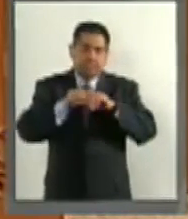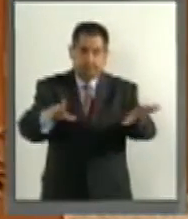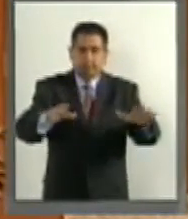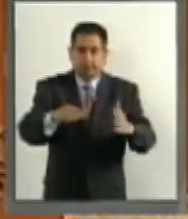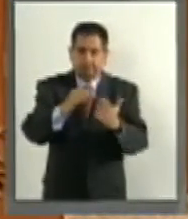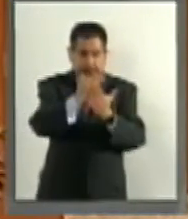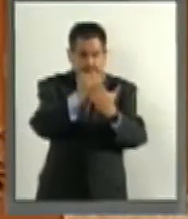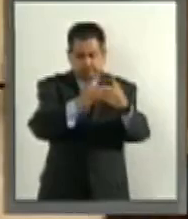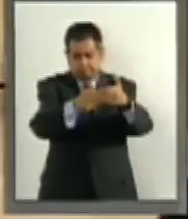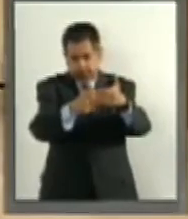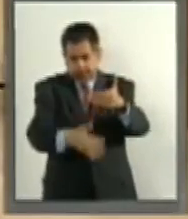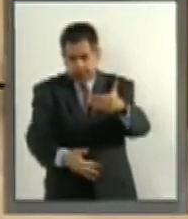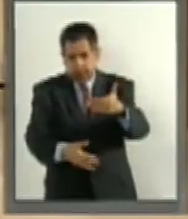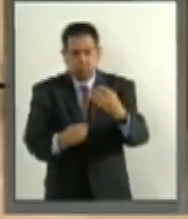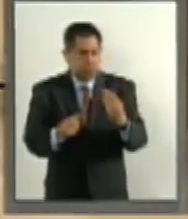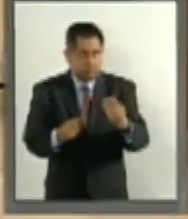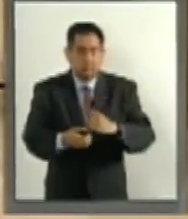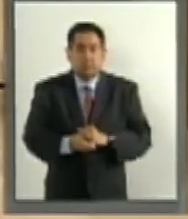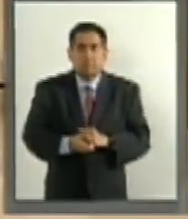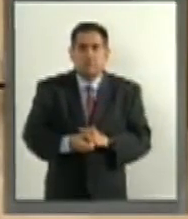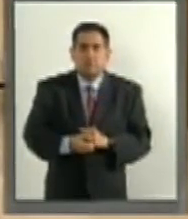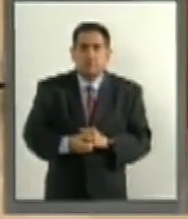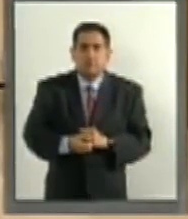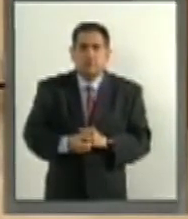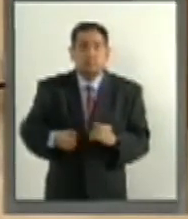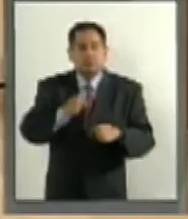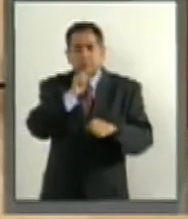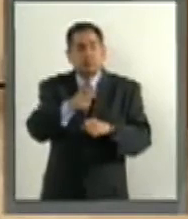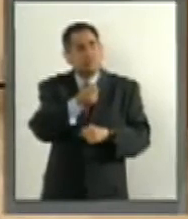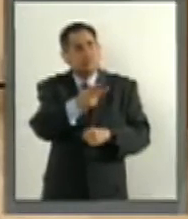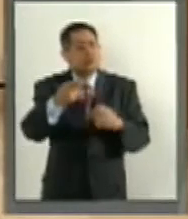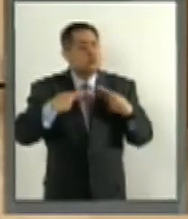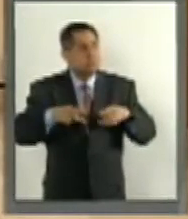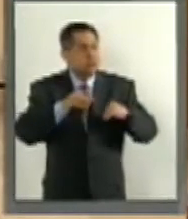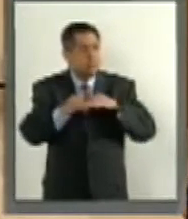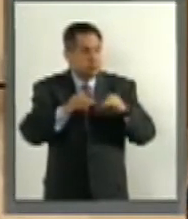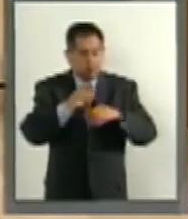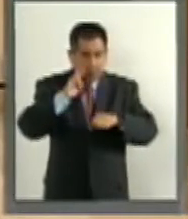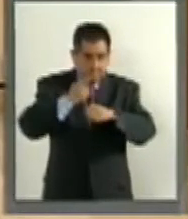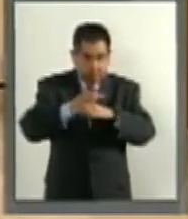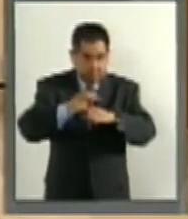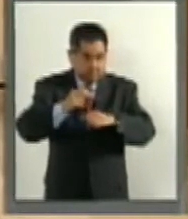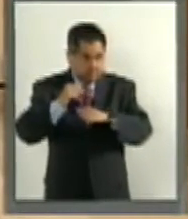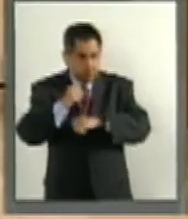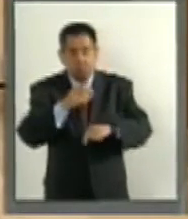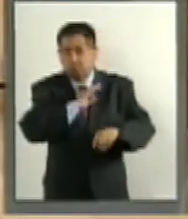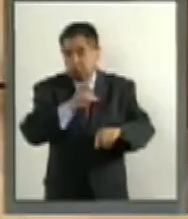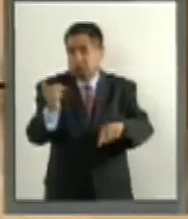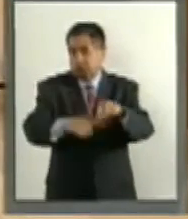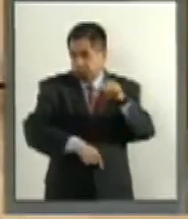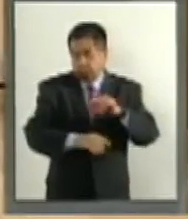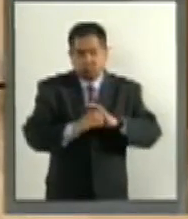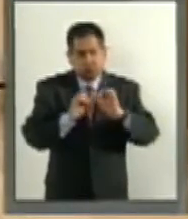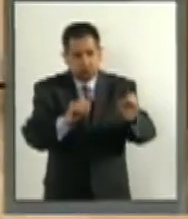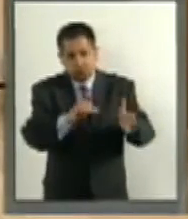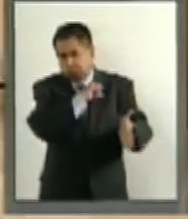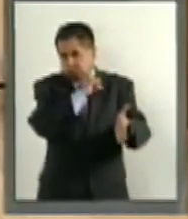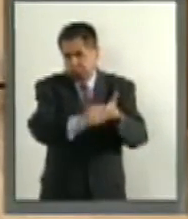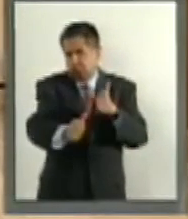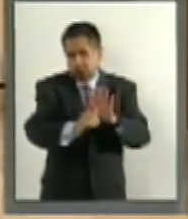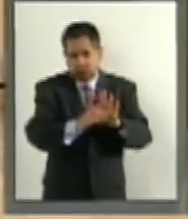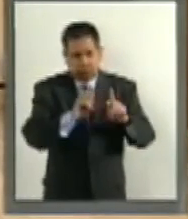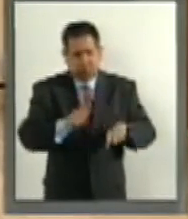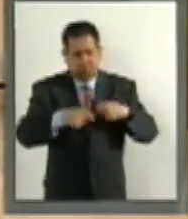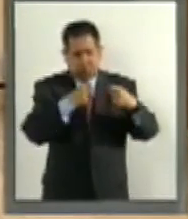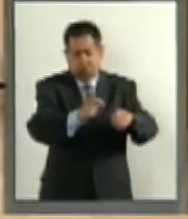no limitativa. Se establece una sanción para los servidores públicos competentes en la destitución e inhabilitación para